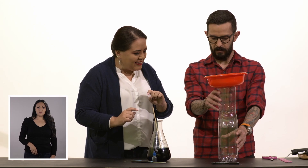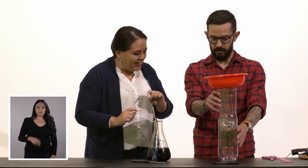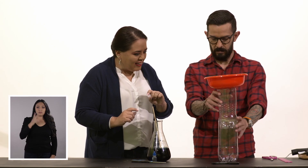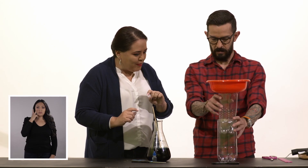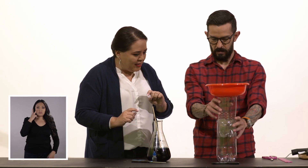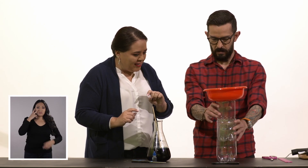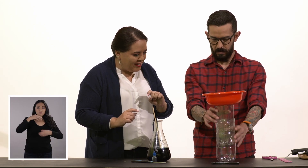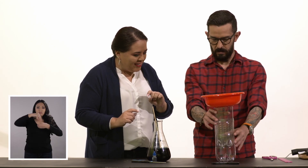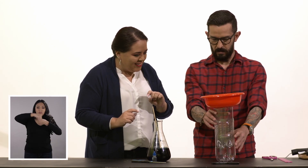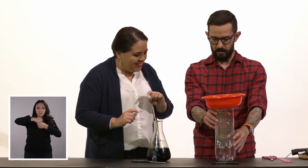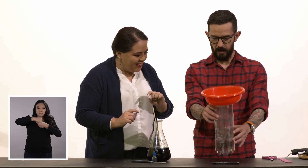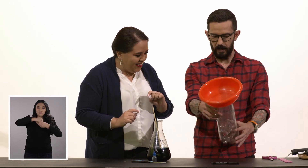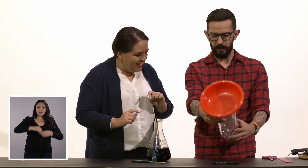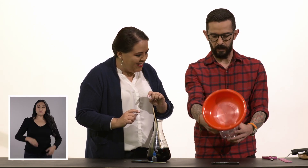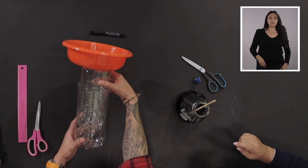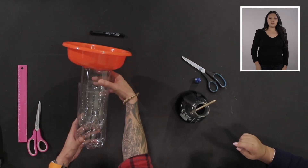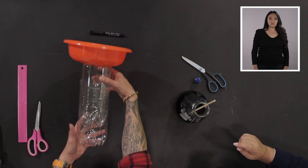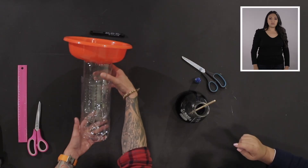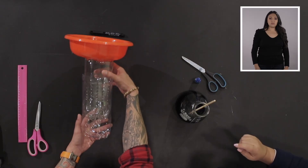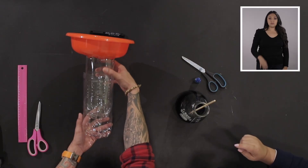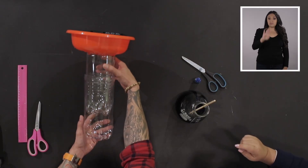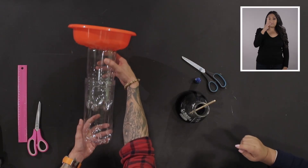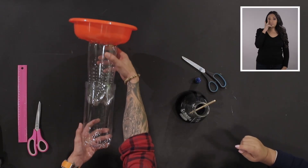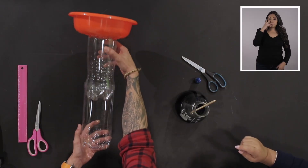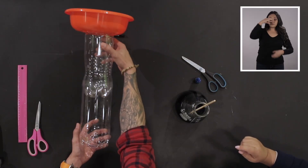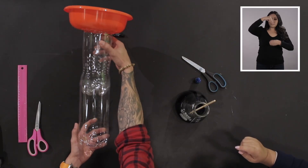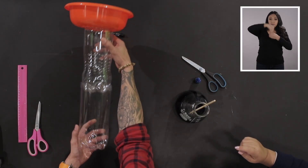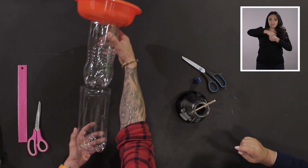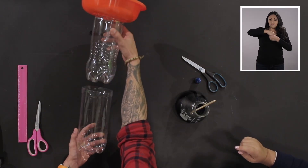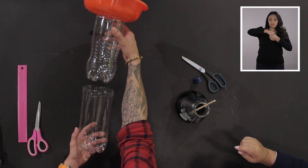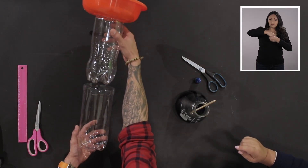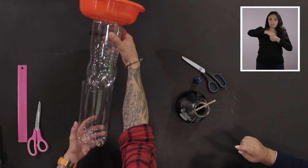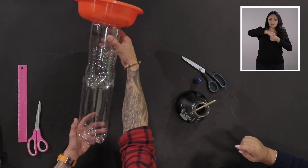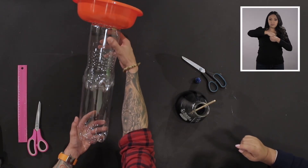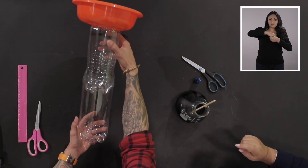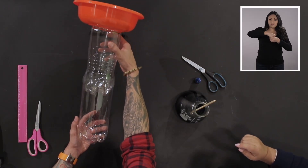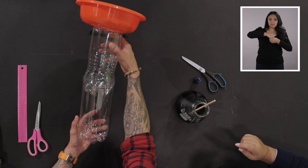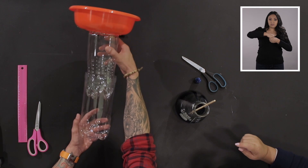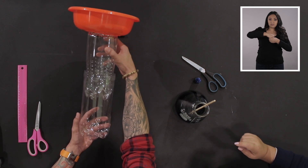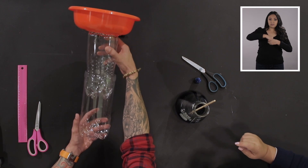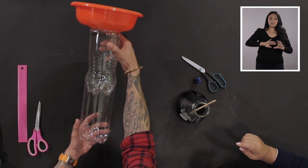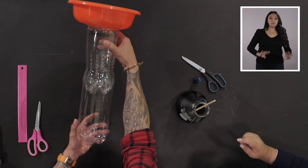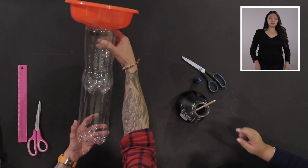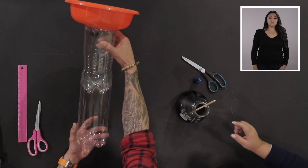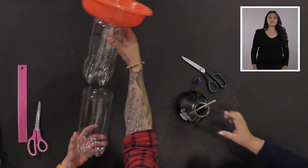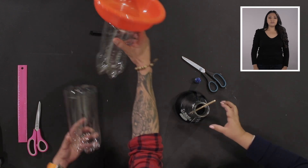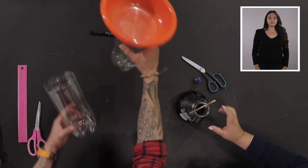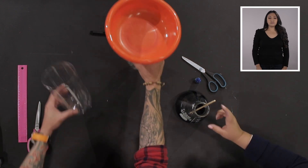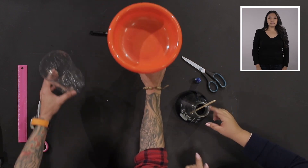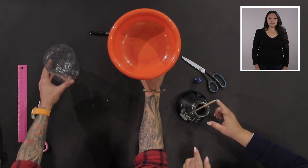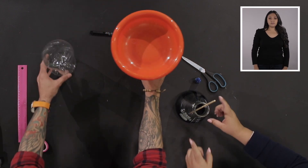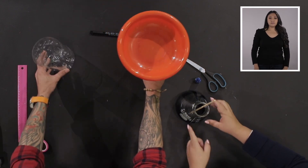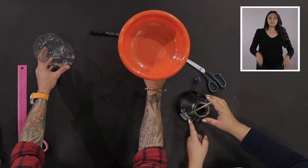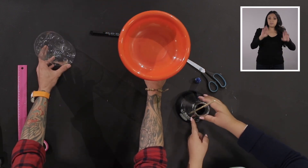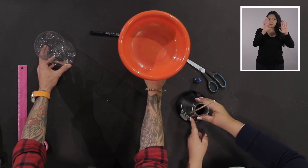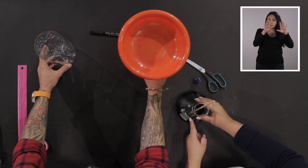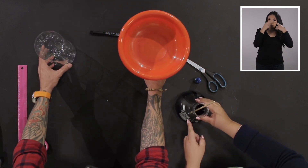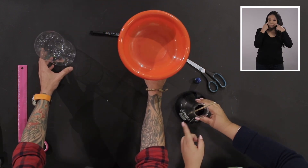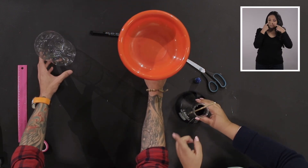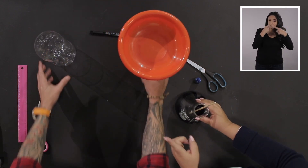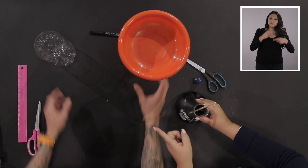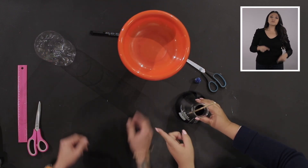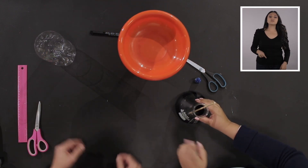así. Exactamente. ¿Sí? Ahí, mira. ¿Sí? Esta entra por acá y esta entra así. Perfecto. ¿Listo? Ahora,